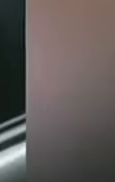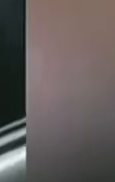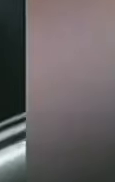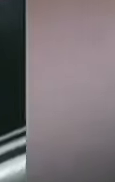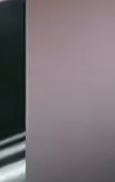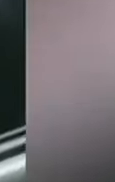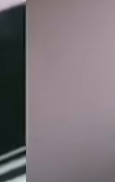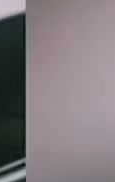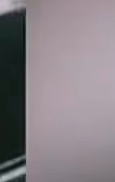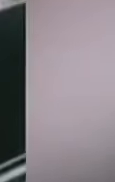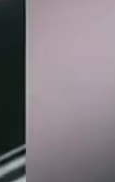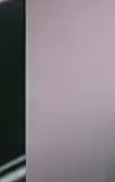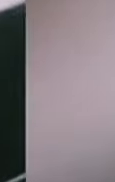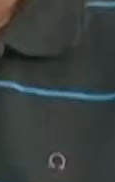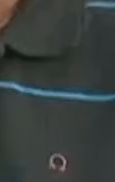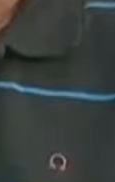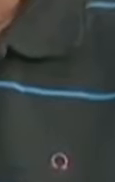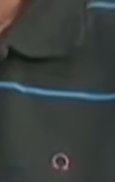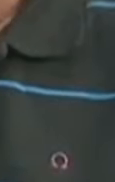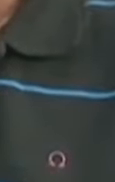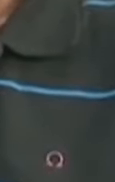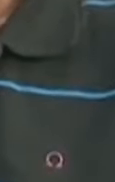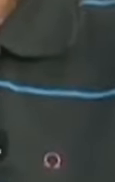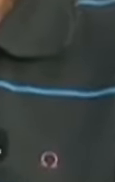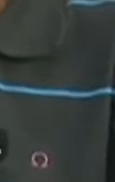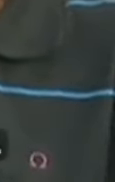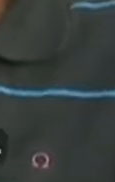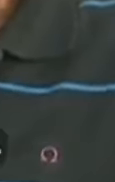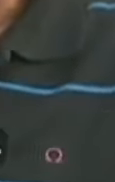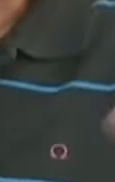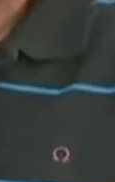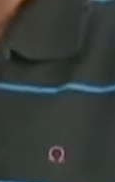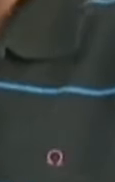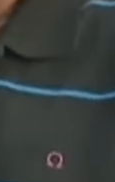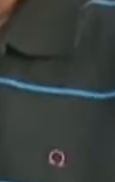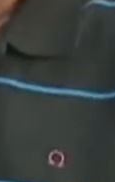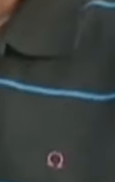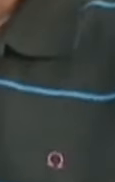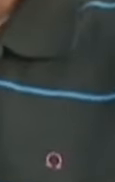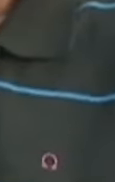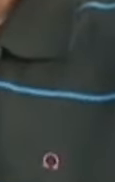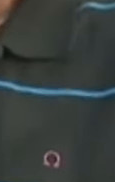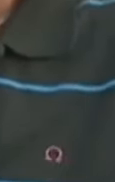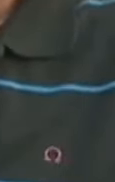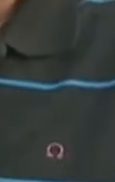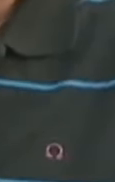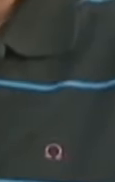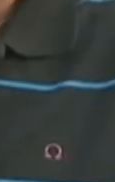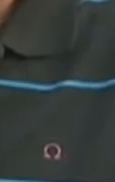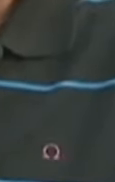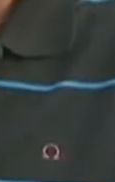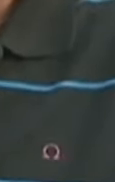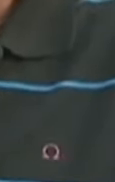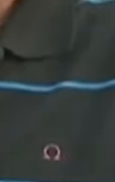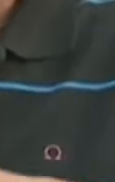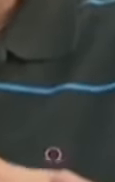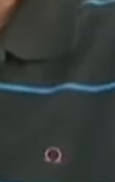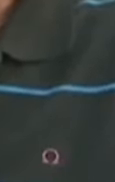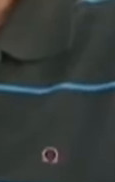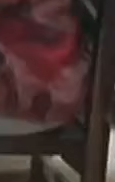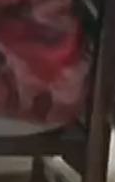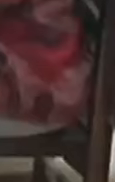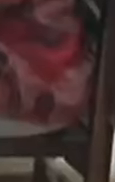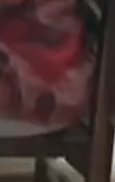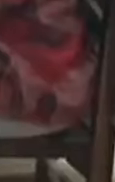Dice que no. Cuando vemos el video, bueno, una alegría. Y bueno, el futuro